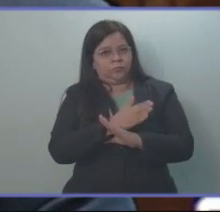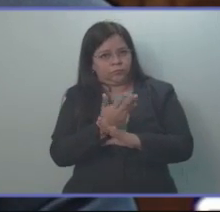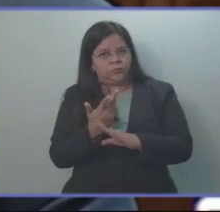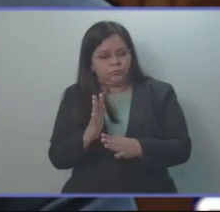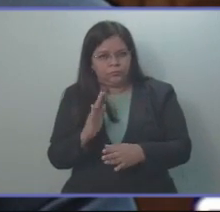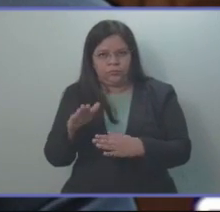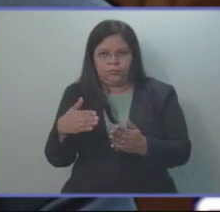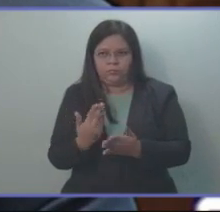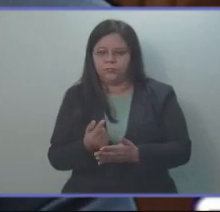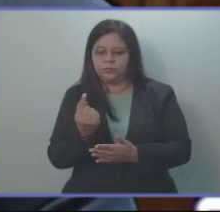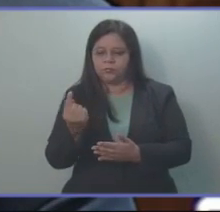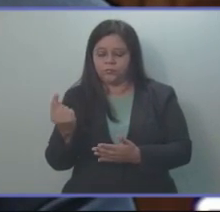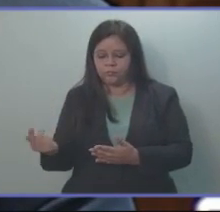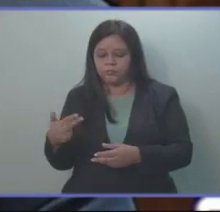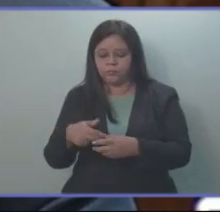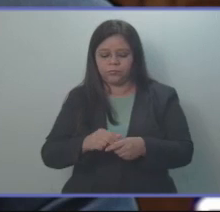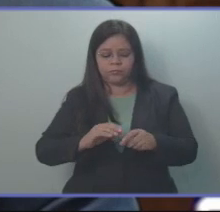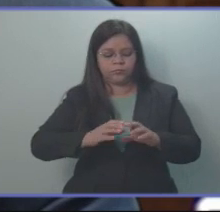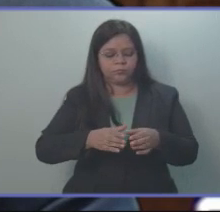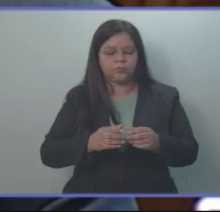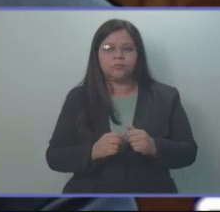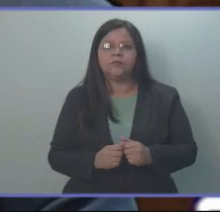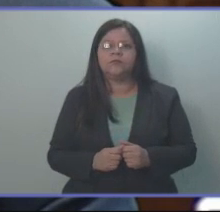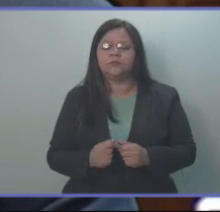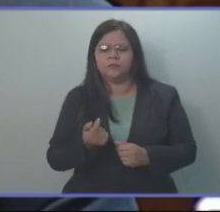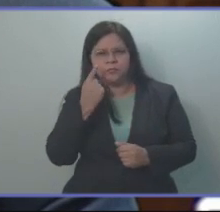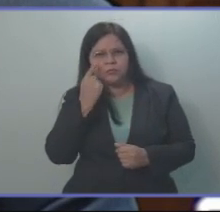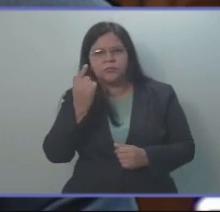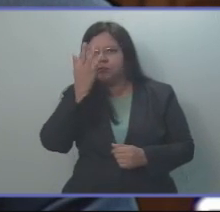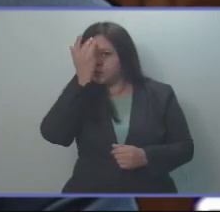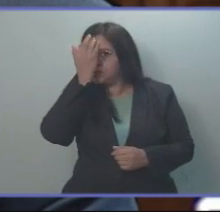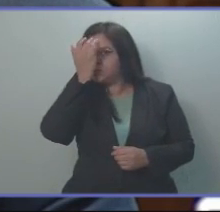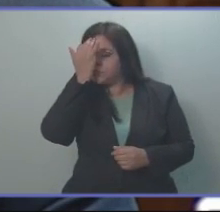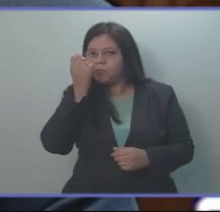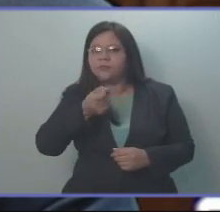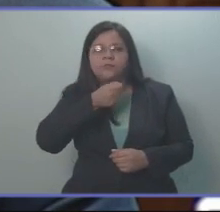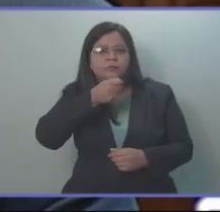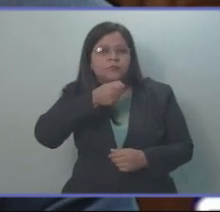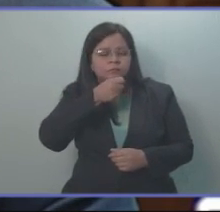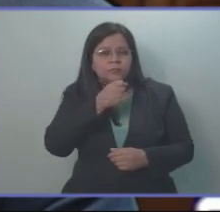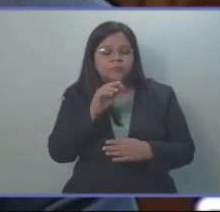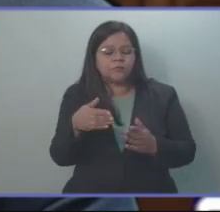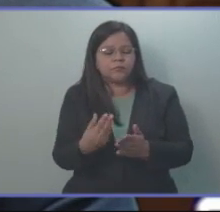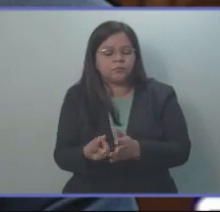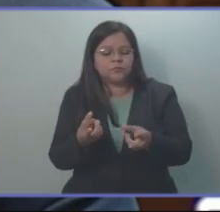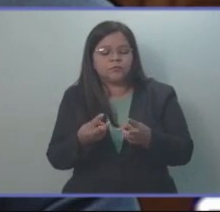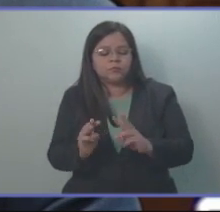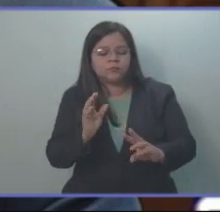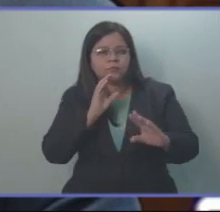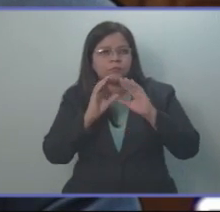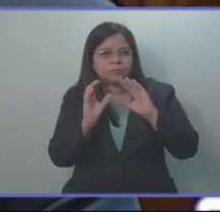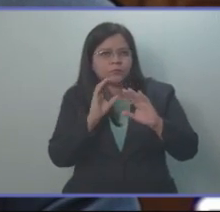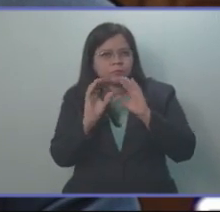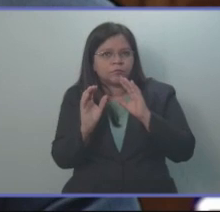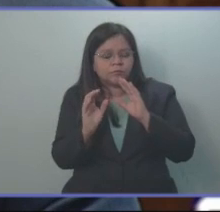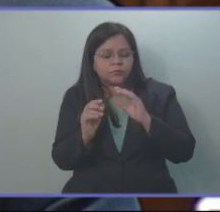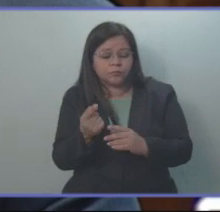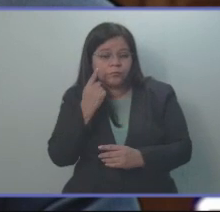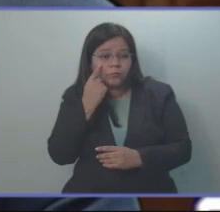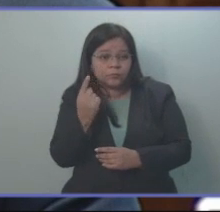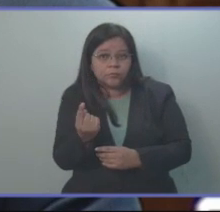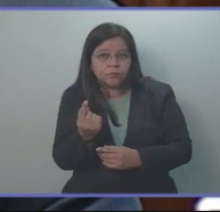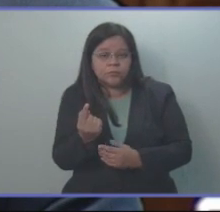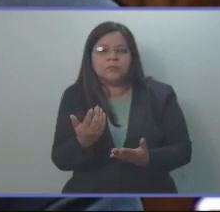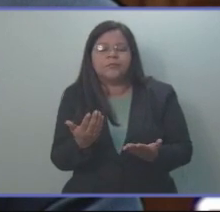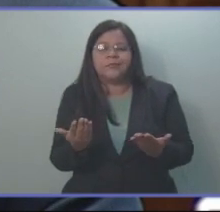y la mayoría de miembros de esta comisión ven con preocupación las noticias aparecidas en los medios de comunicación en donde se da a